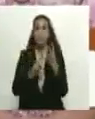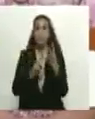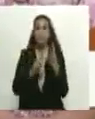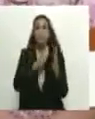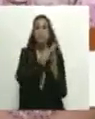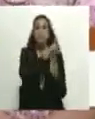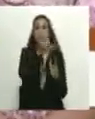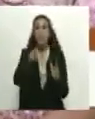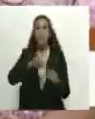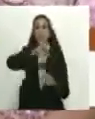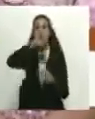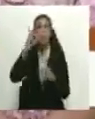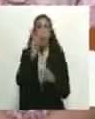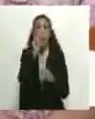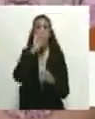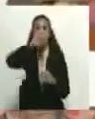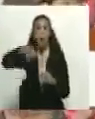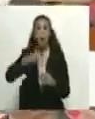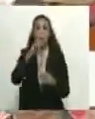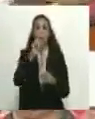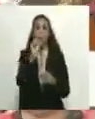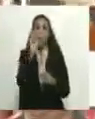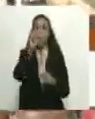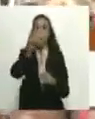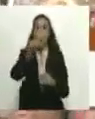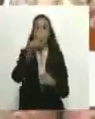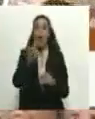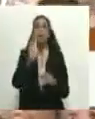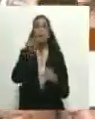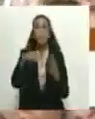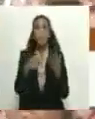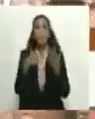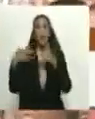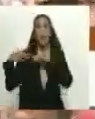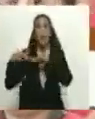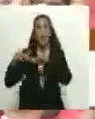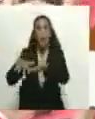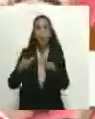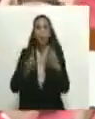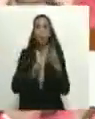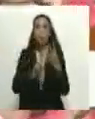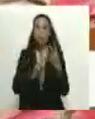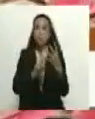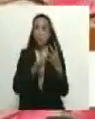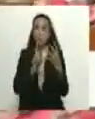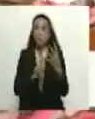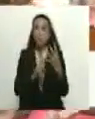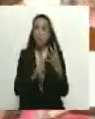Presente. Juan José González, jefe de UVC. Juan venía con nosotros en la marcha.